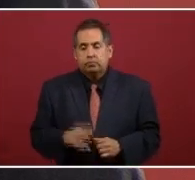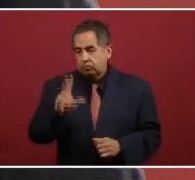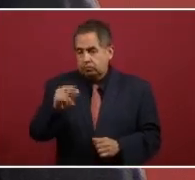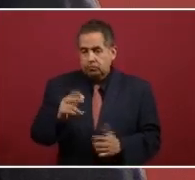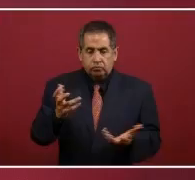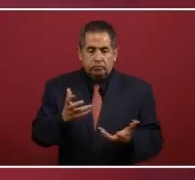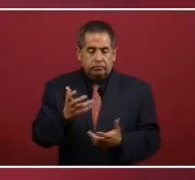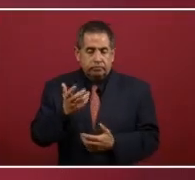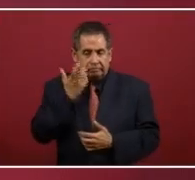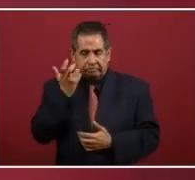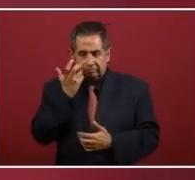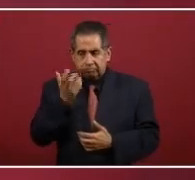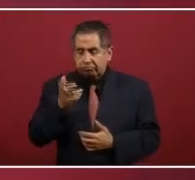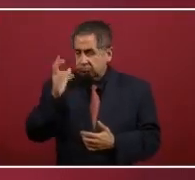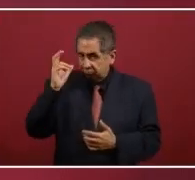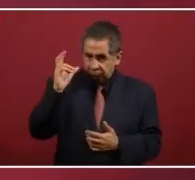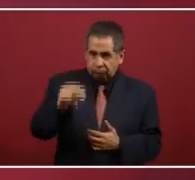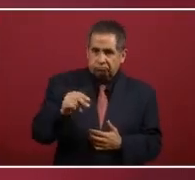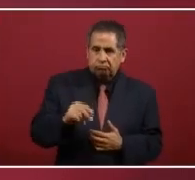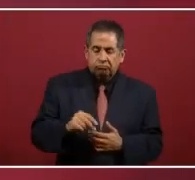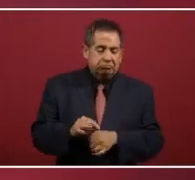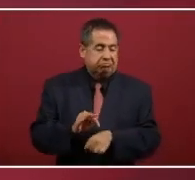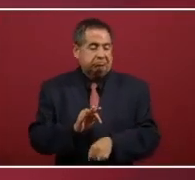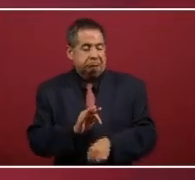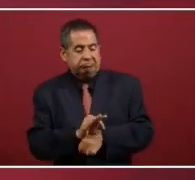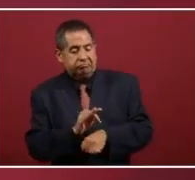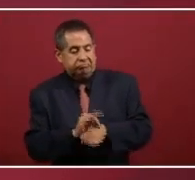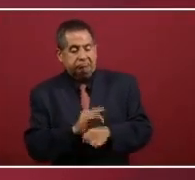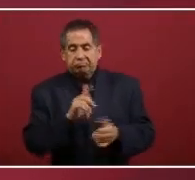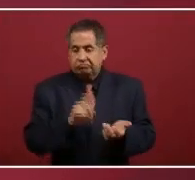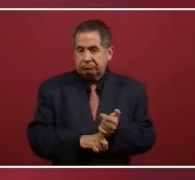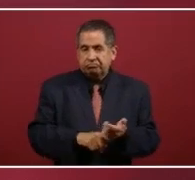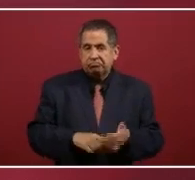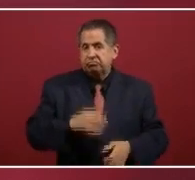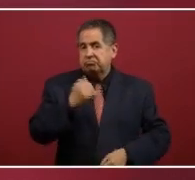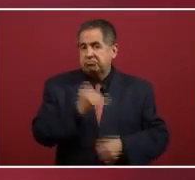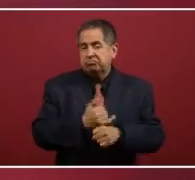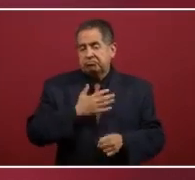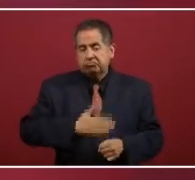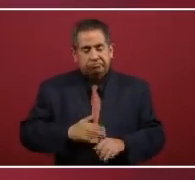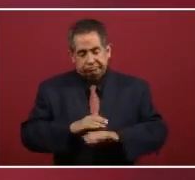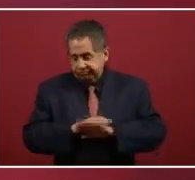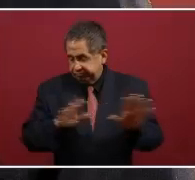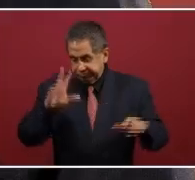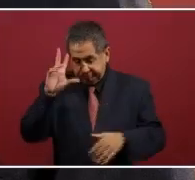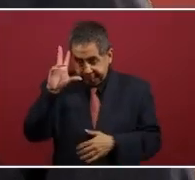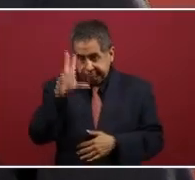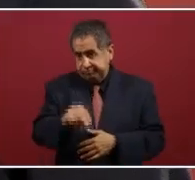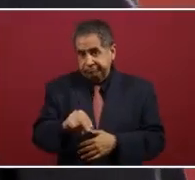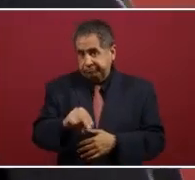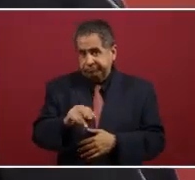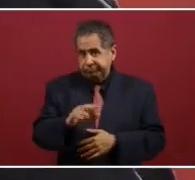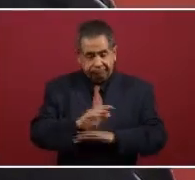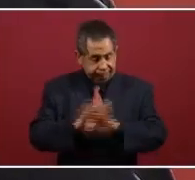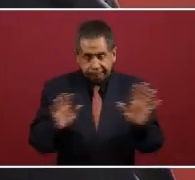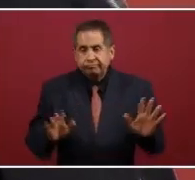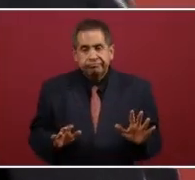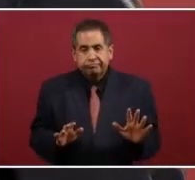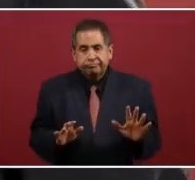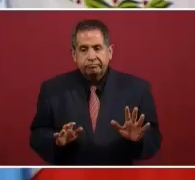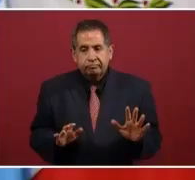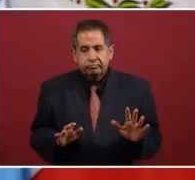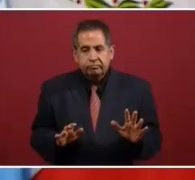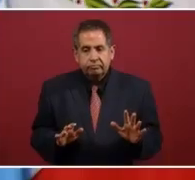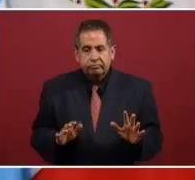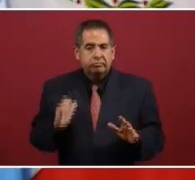actuar dando protección o impunidad a nadie. Entonces, todos